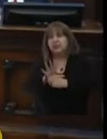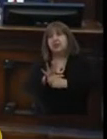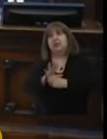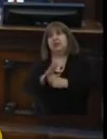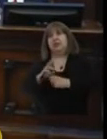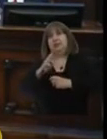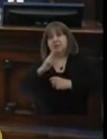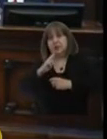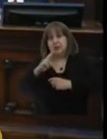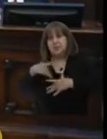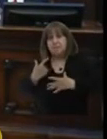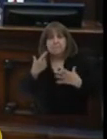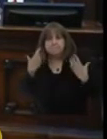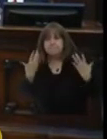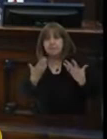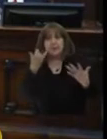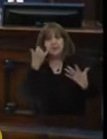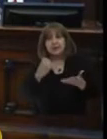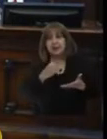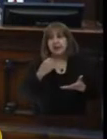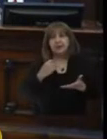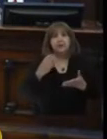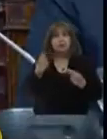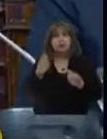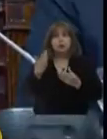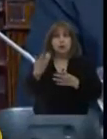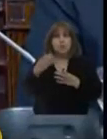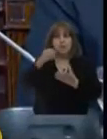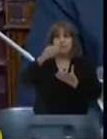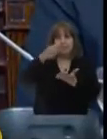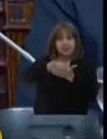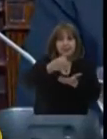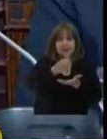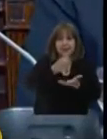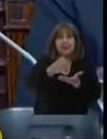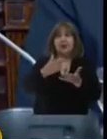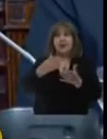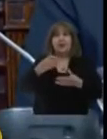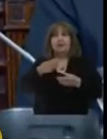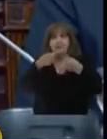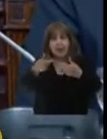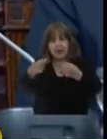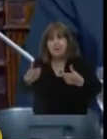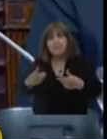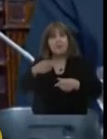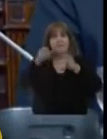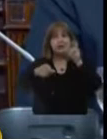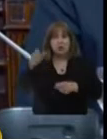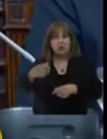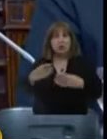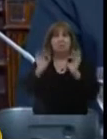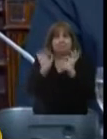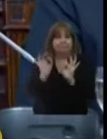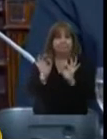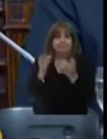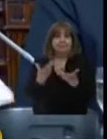proyectos a la legislatura sin hablarlos previamente con nadie, sin consensuarlos. La verdad que cuando habla de consenso,